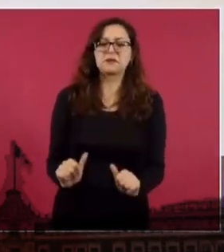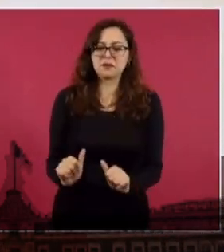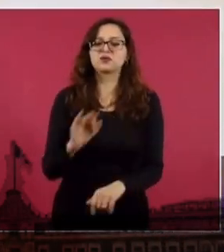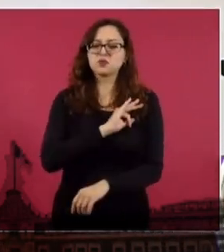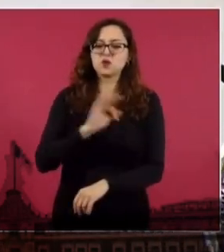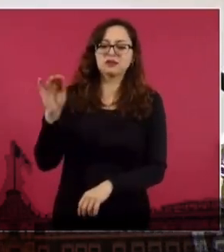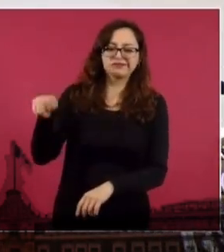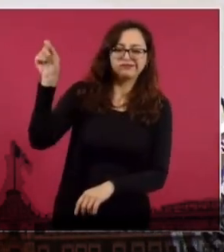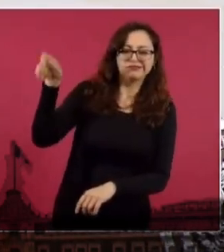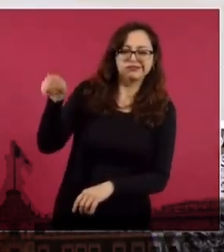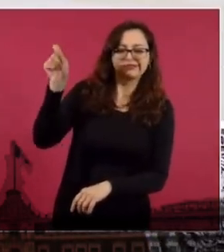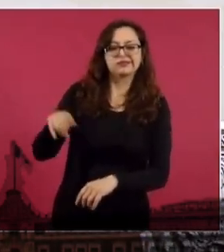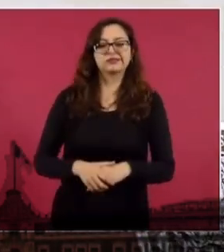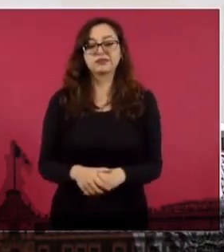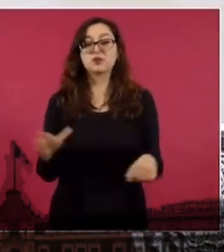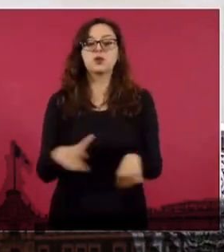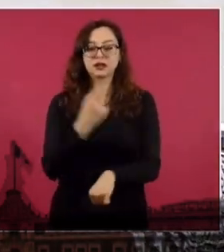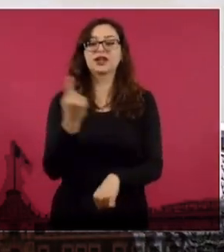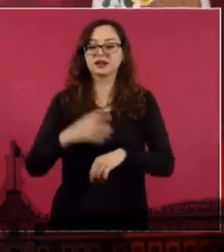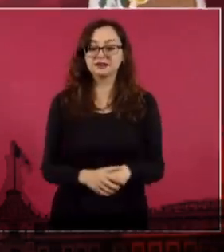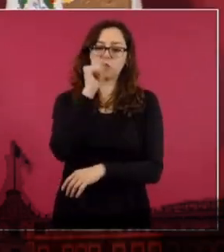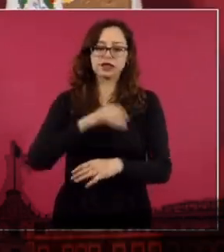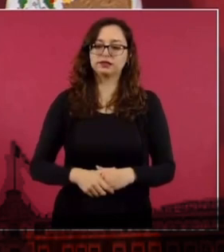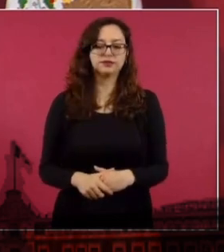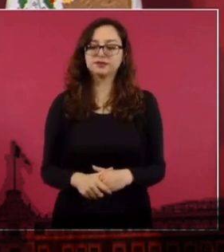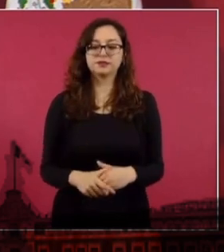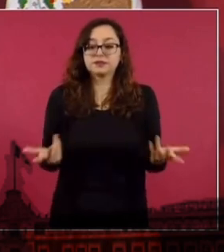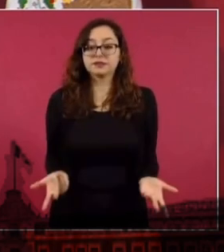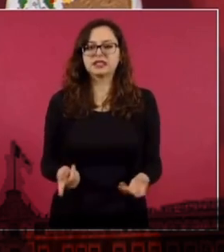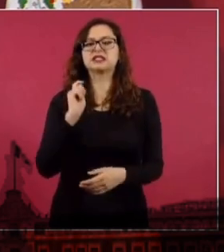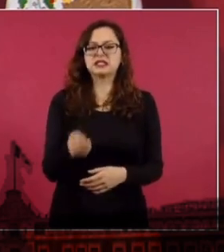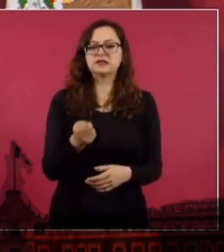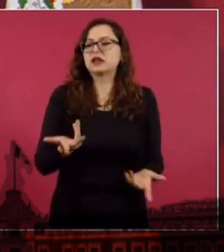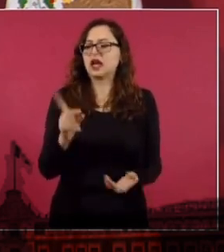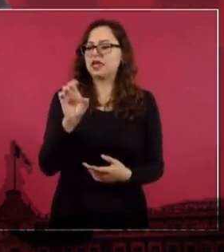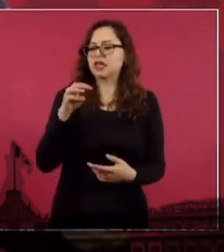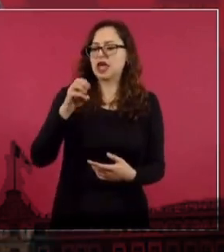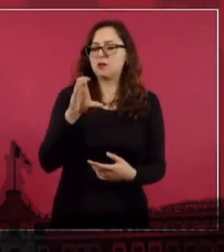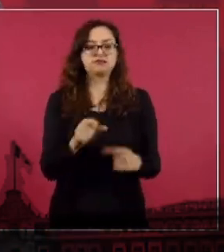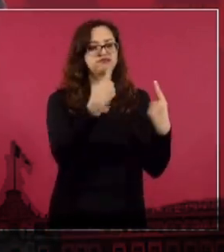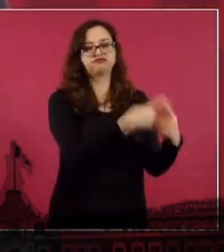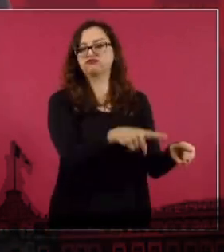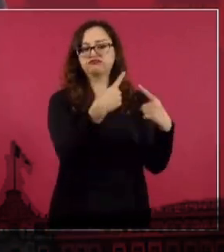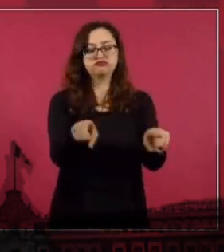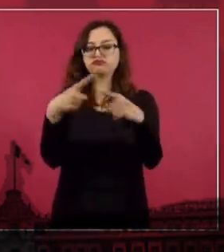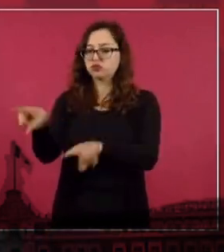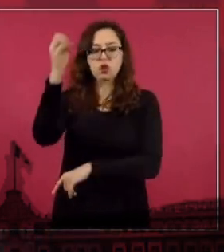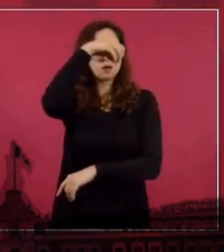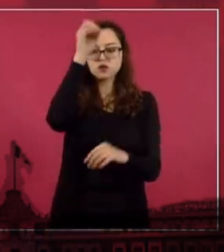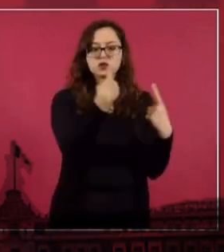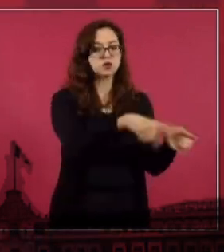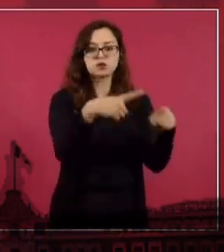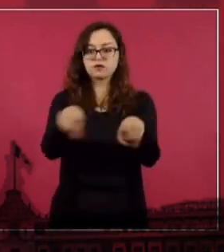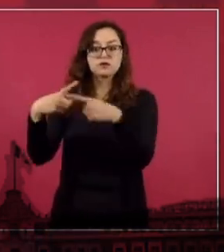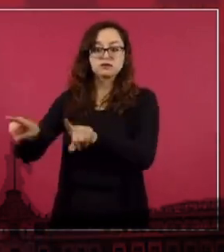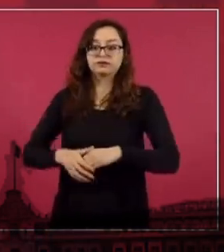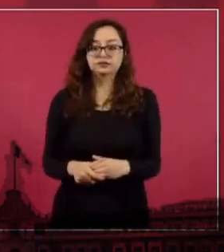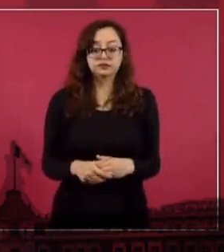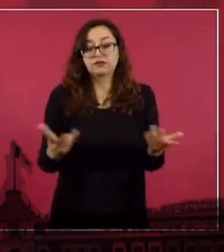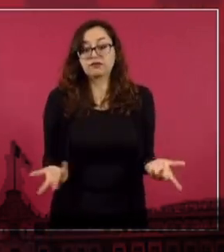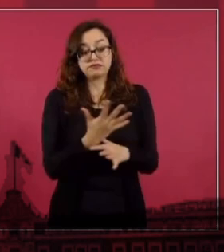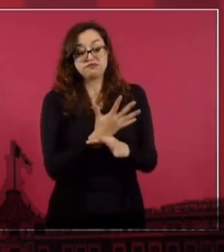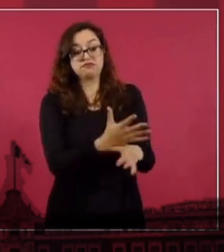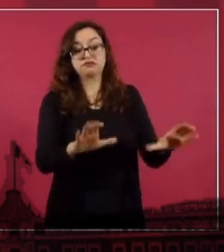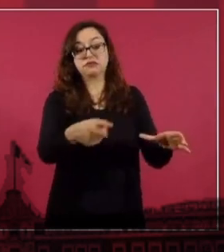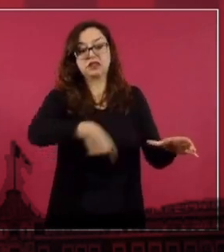Es de los países del mundo con menos analfabetismo político. La democracia tiene que haber pluralidad. Ahora los adversarios dicen, México